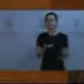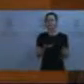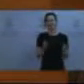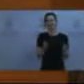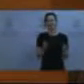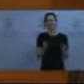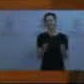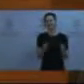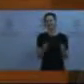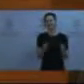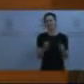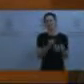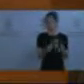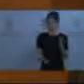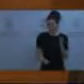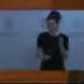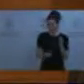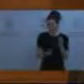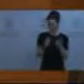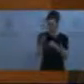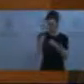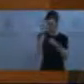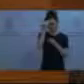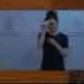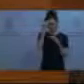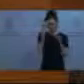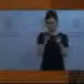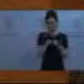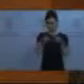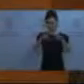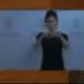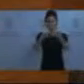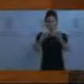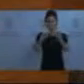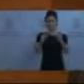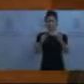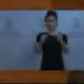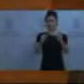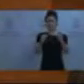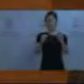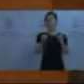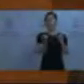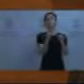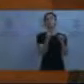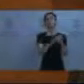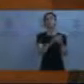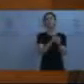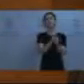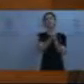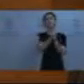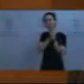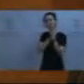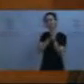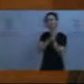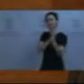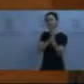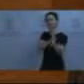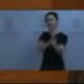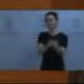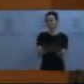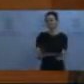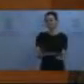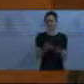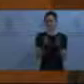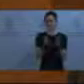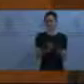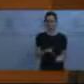cansados, un poco agotados. Creo que van ustedes por detrás de los asturianos y cuando uno va por detrás de los ciudadanos, pues bueno, generalmente puede